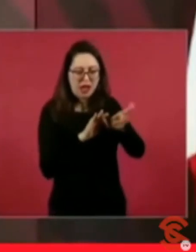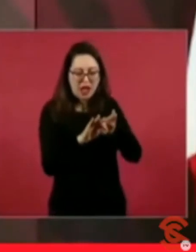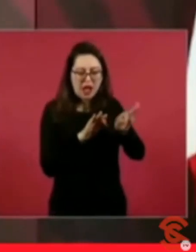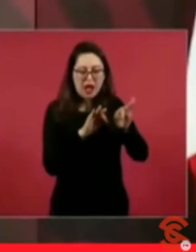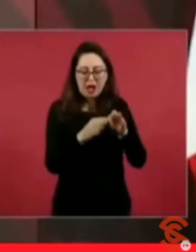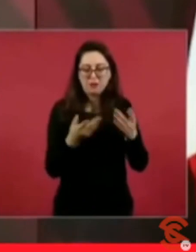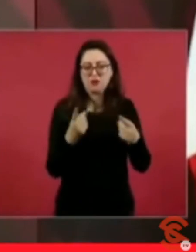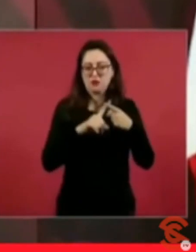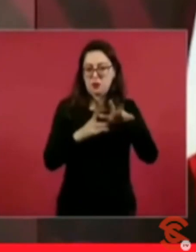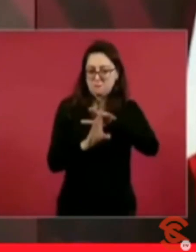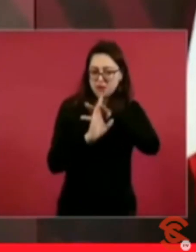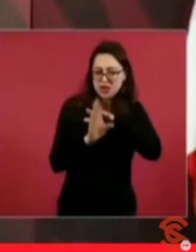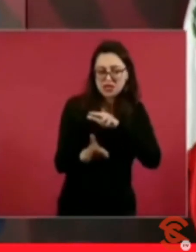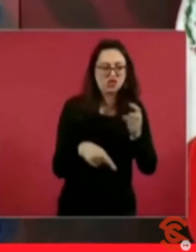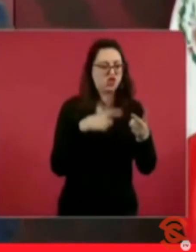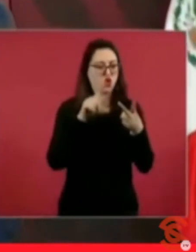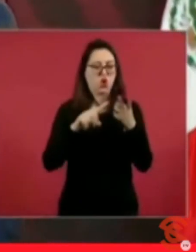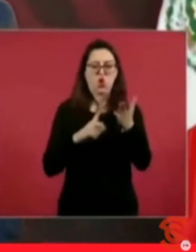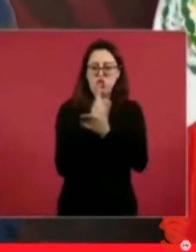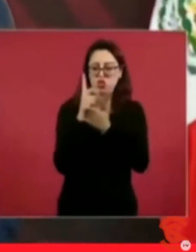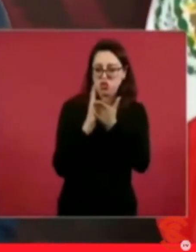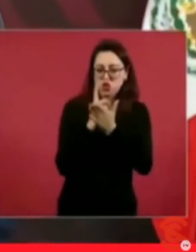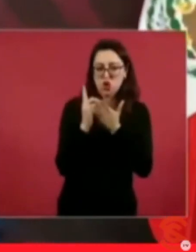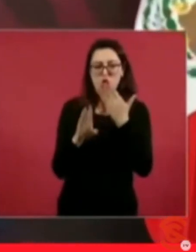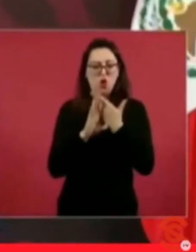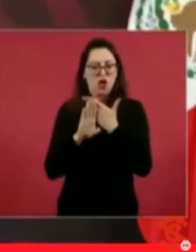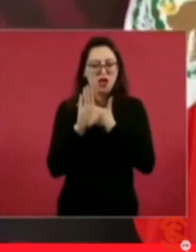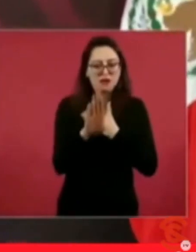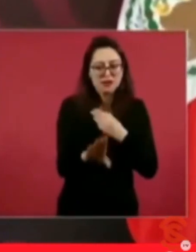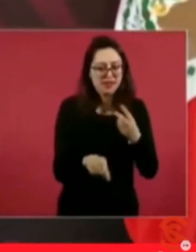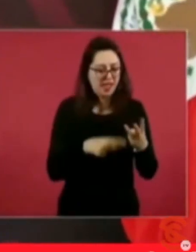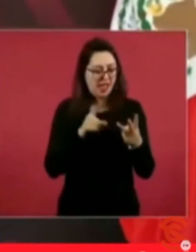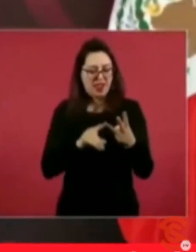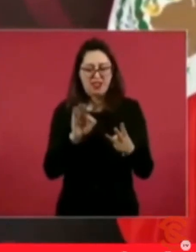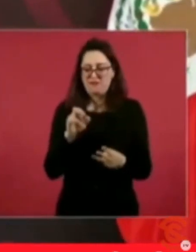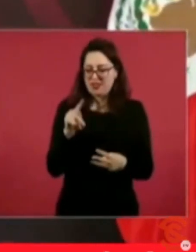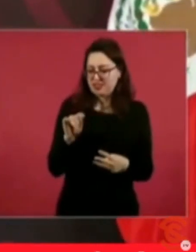combate a la droga y del fentanilo.